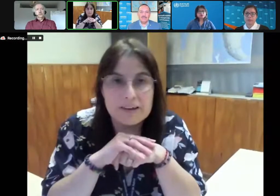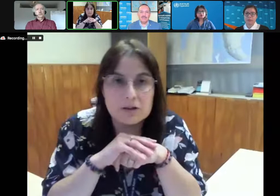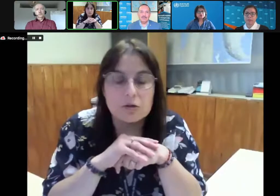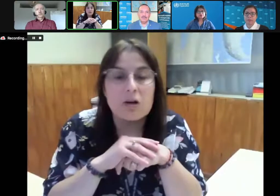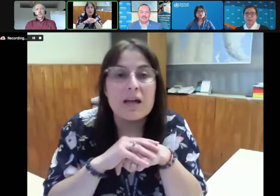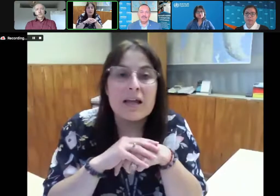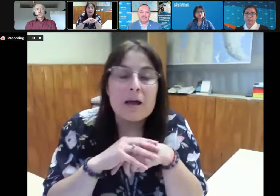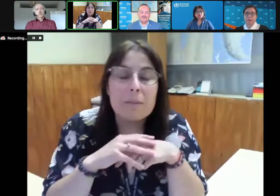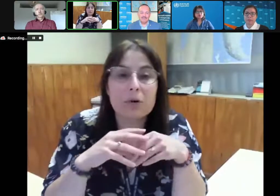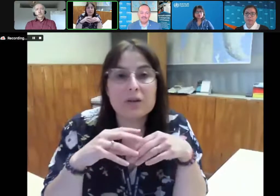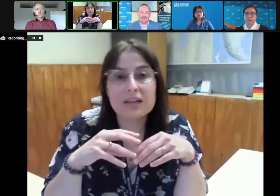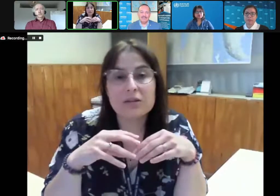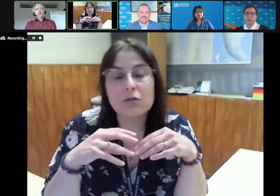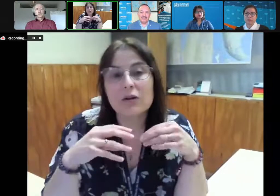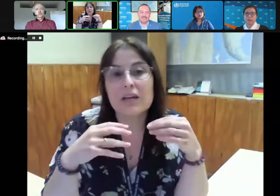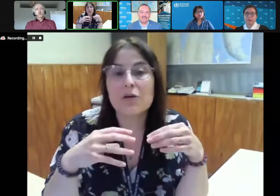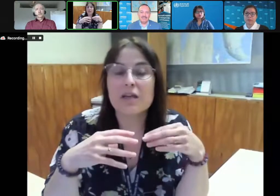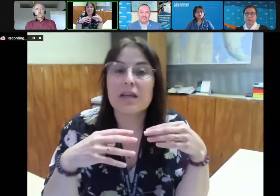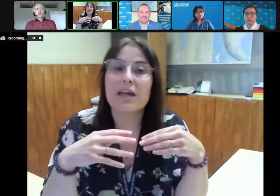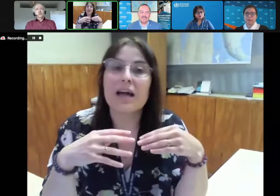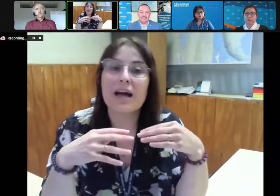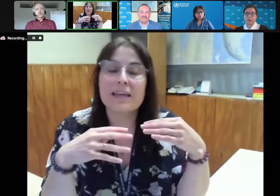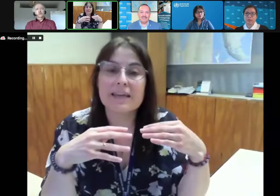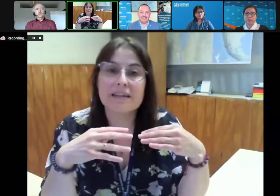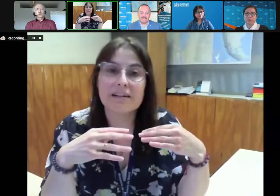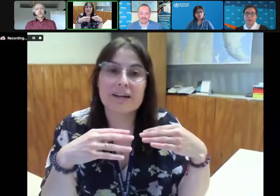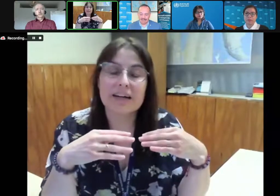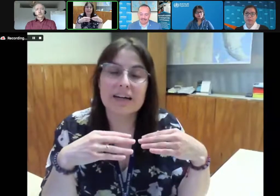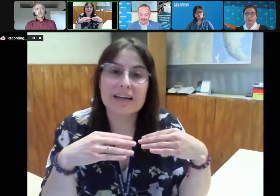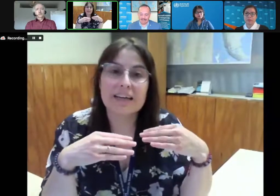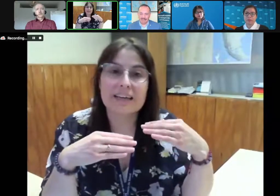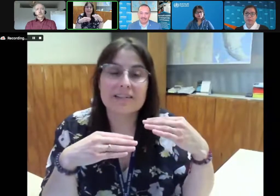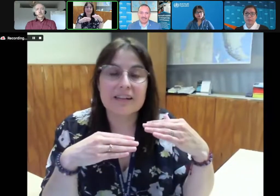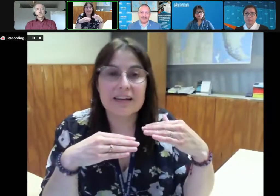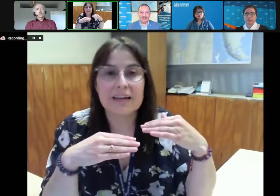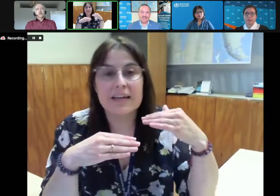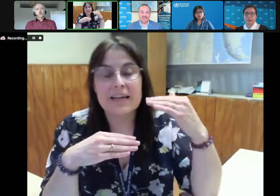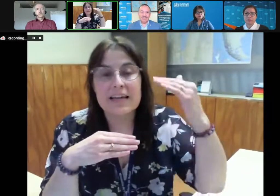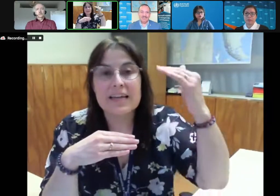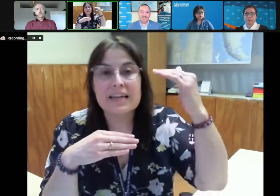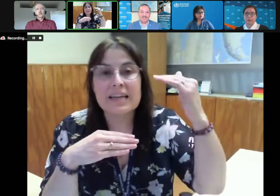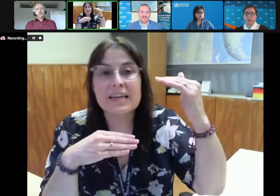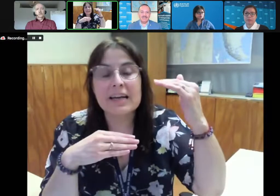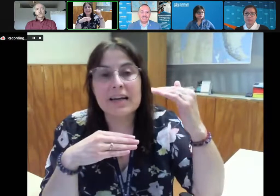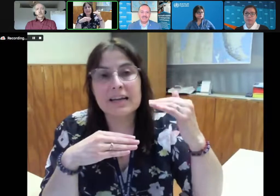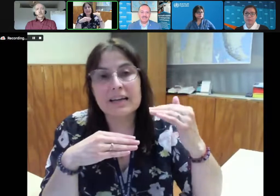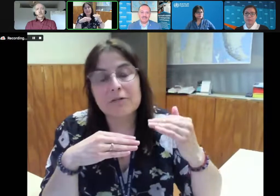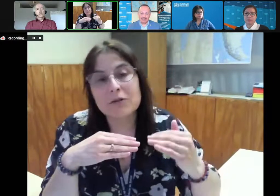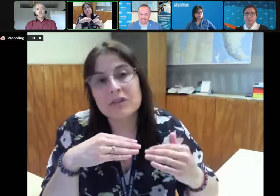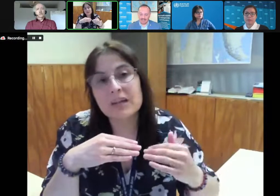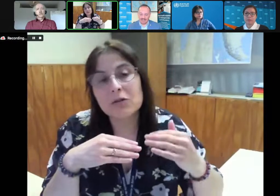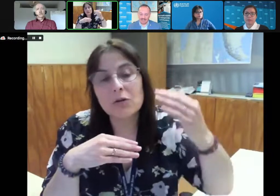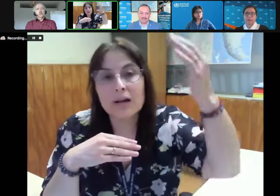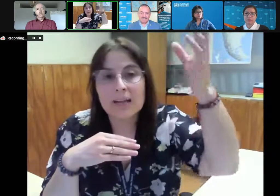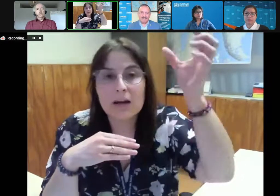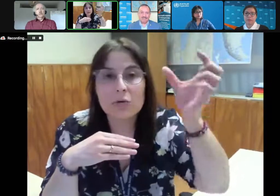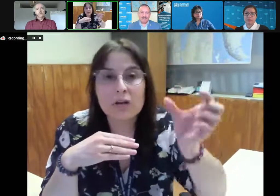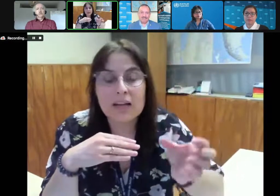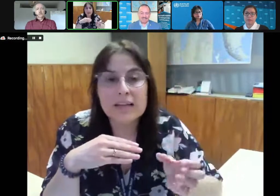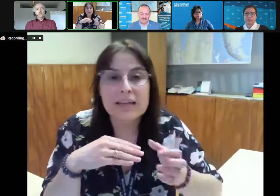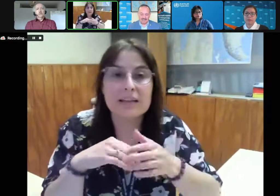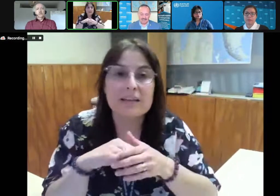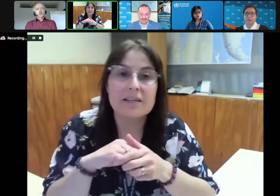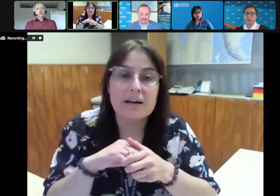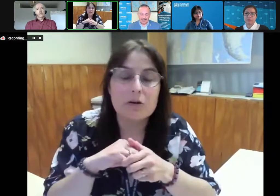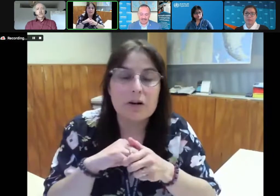tipo de eventos. Por lo tanto, creo que hay que trabajar quizás en ir reforzando en